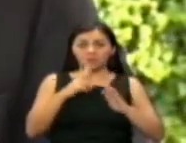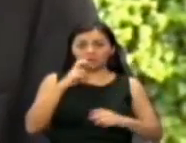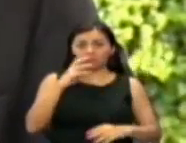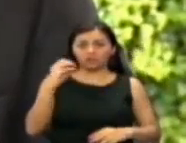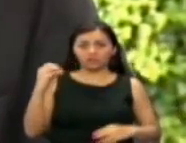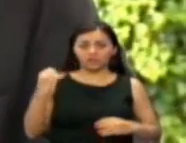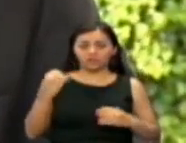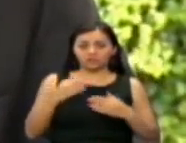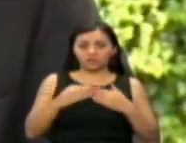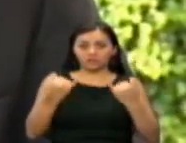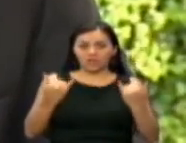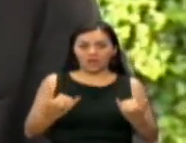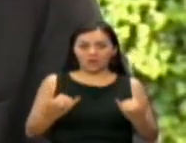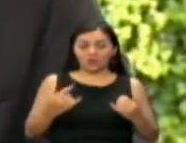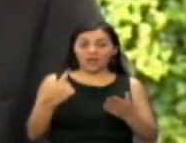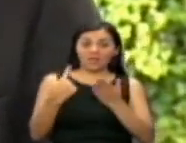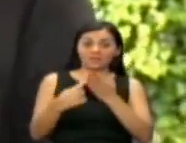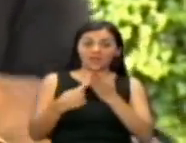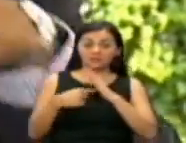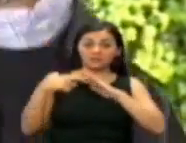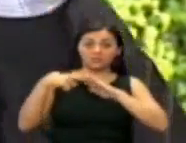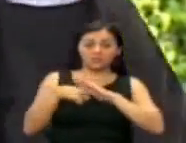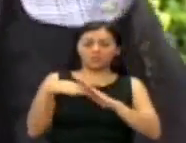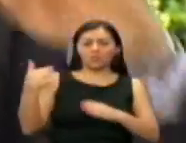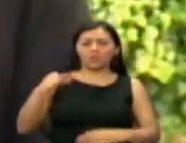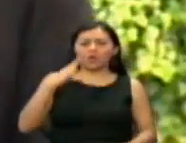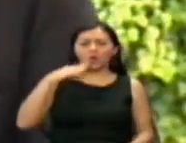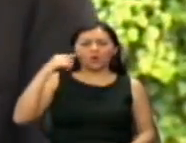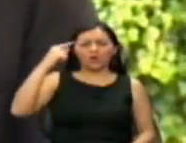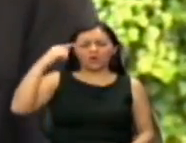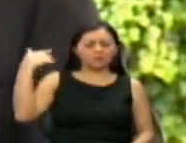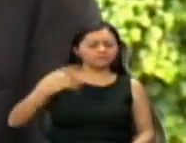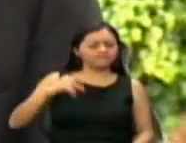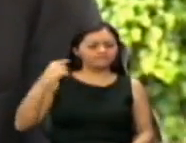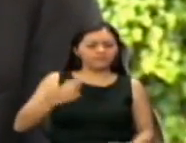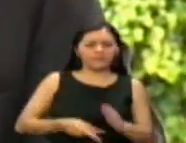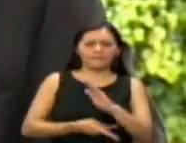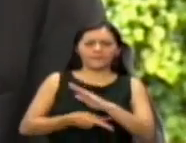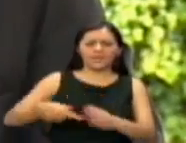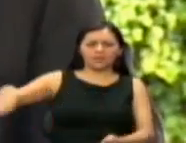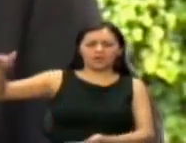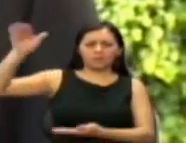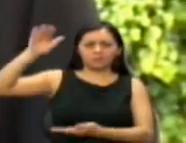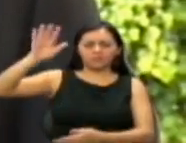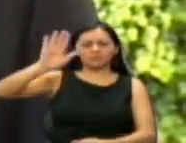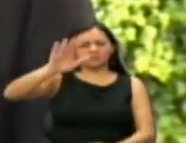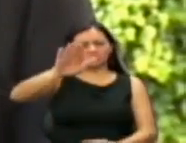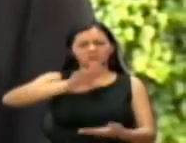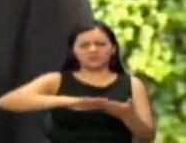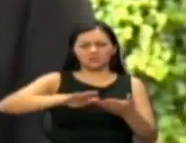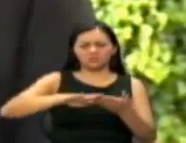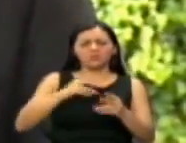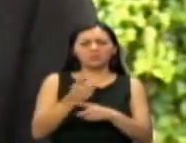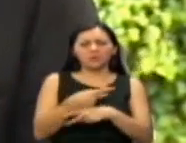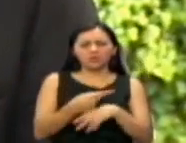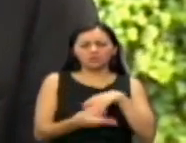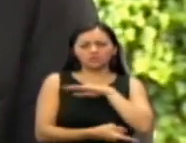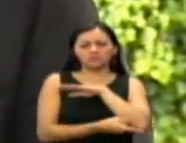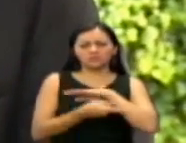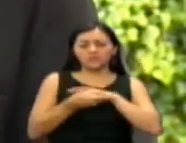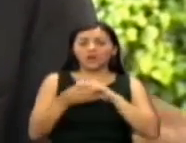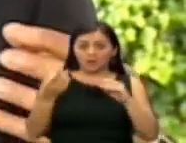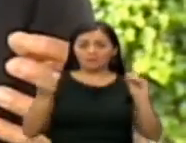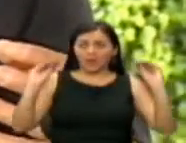decir, así nos engañan ciertos analistas. Correa ha tenido los más altos precios de la historia del petróleo. Mentira. Los más altos precios